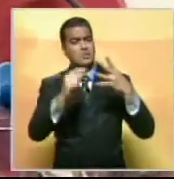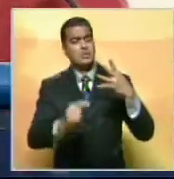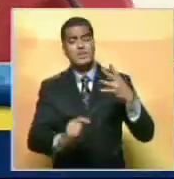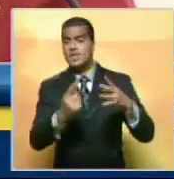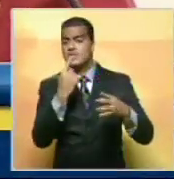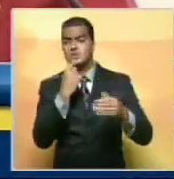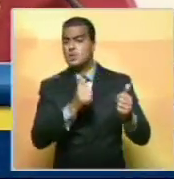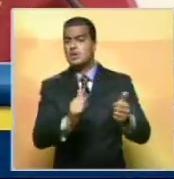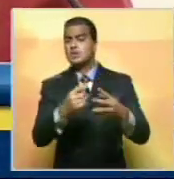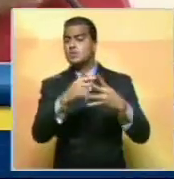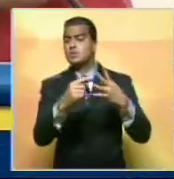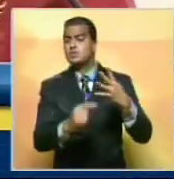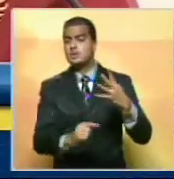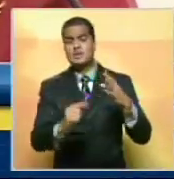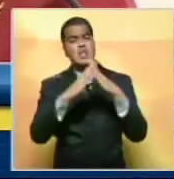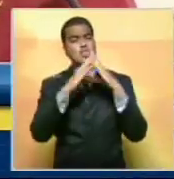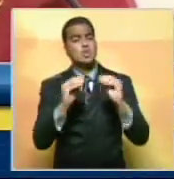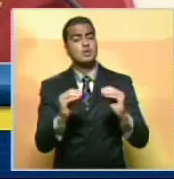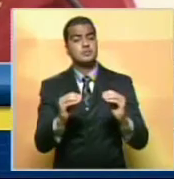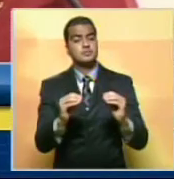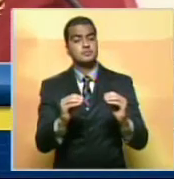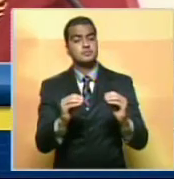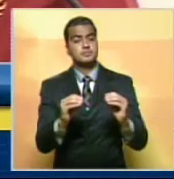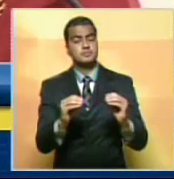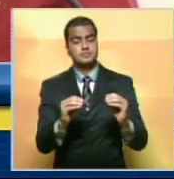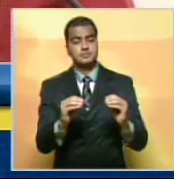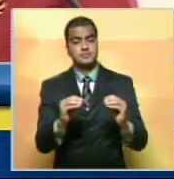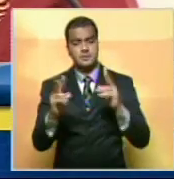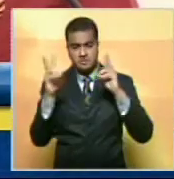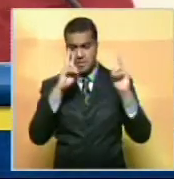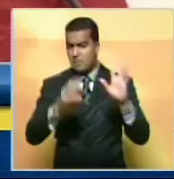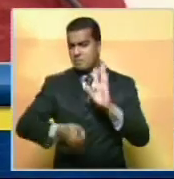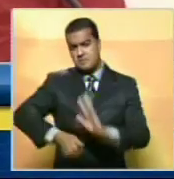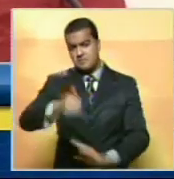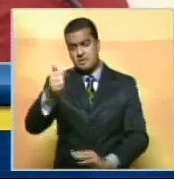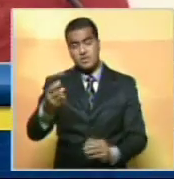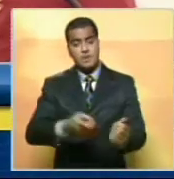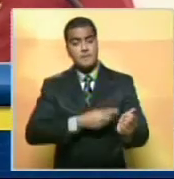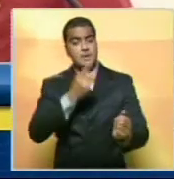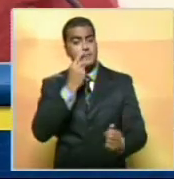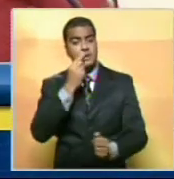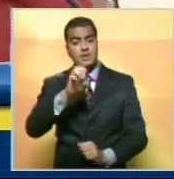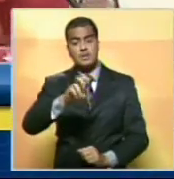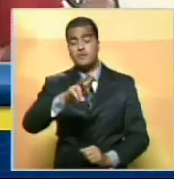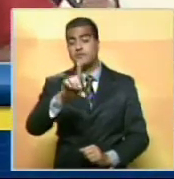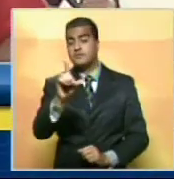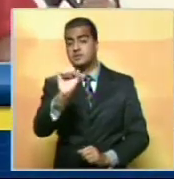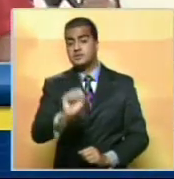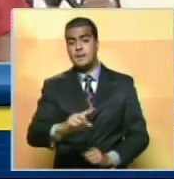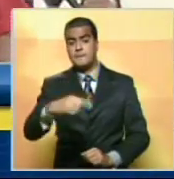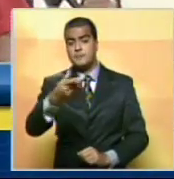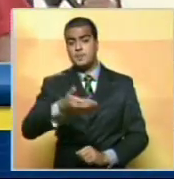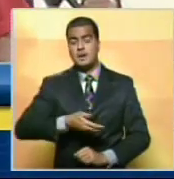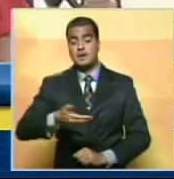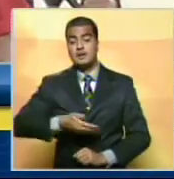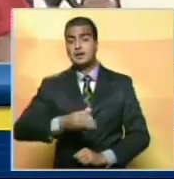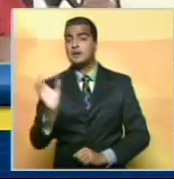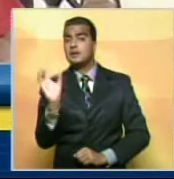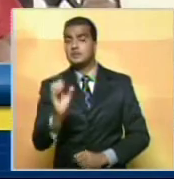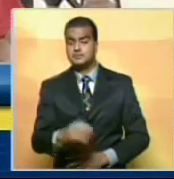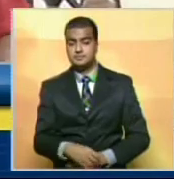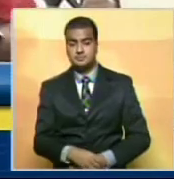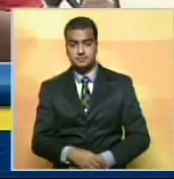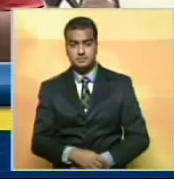dicen y en todas salimos favorecidos, mi hermano Ernesto Villegas, que será el próximo alcalde